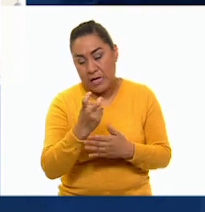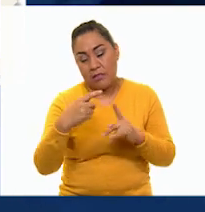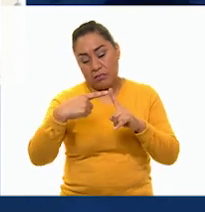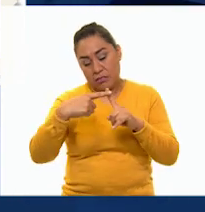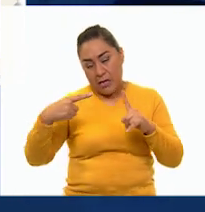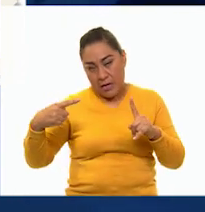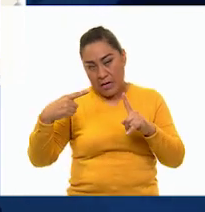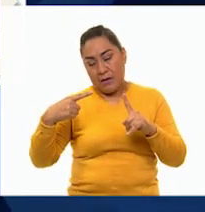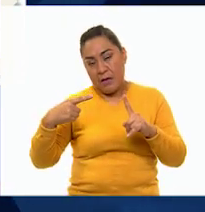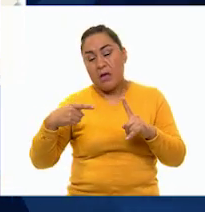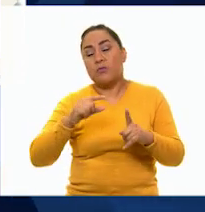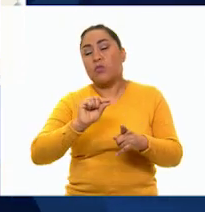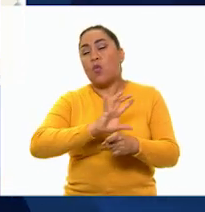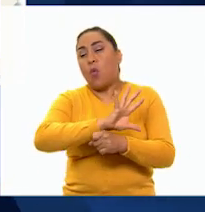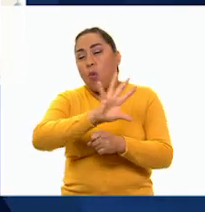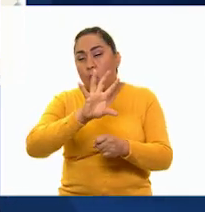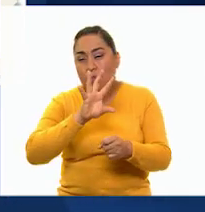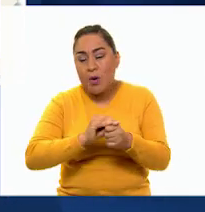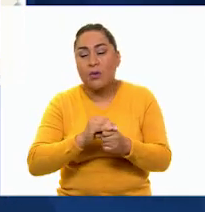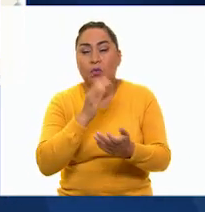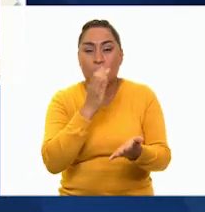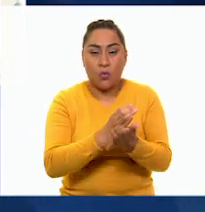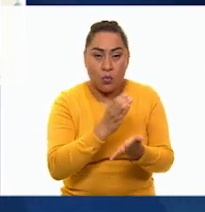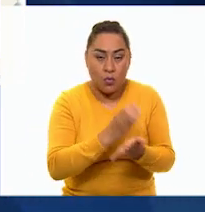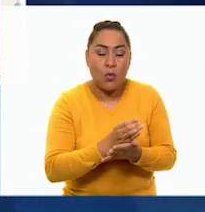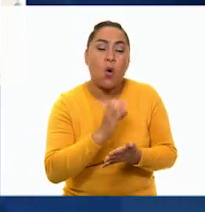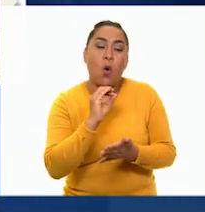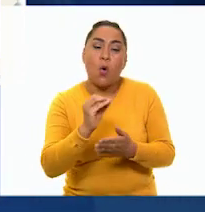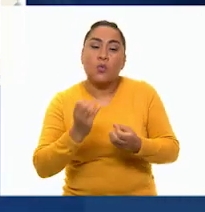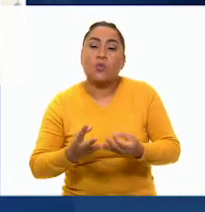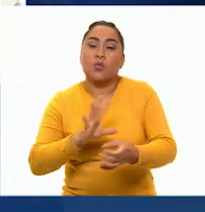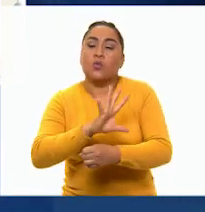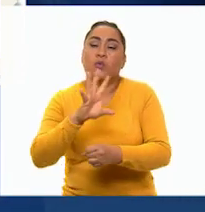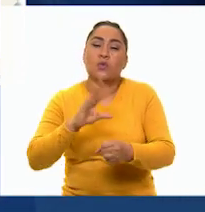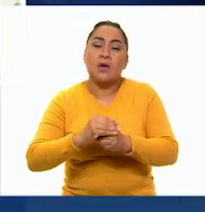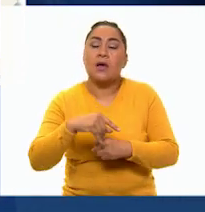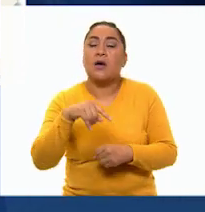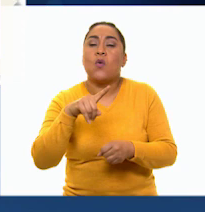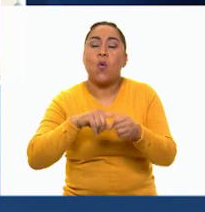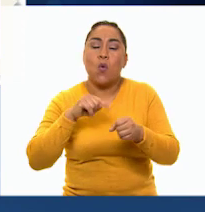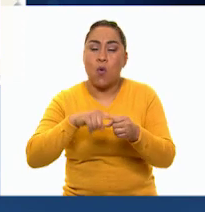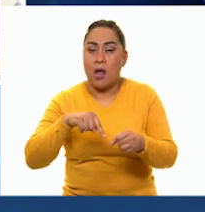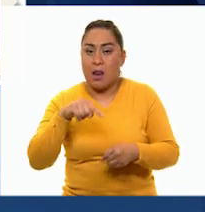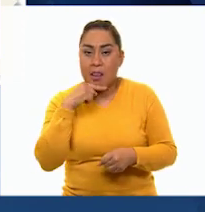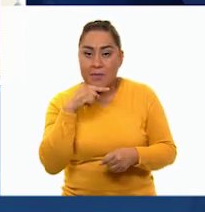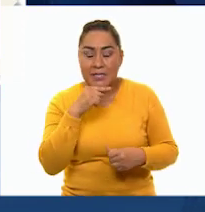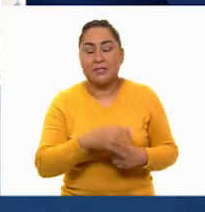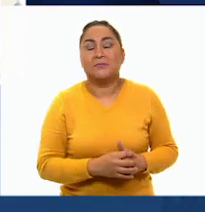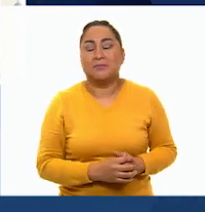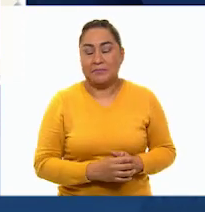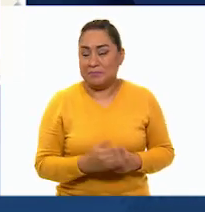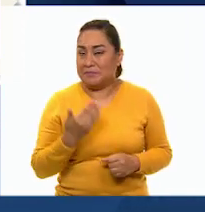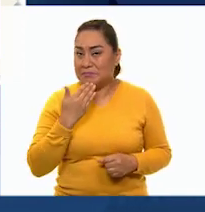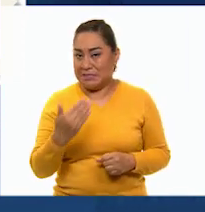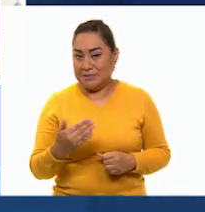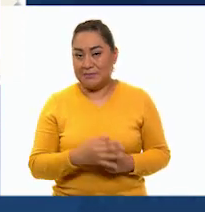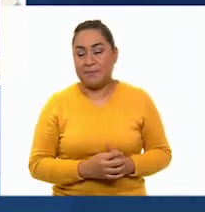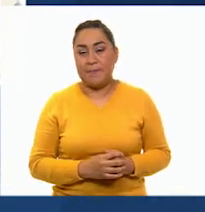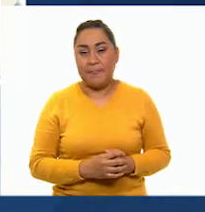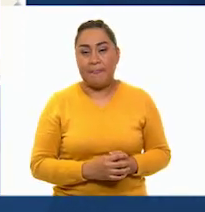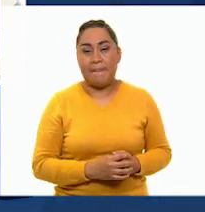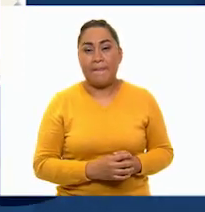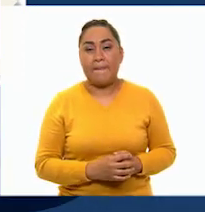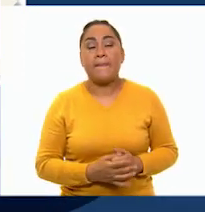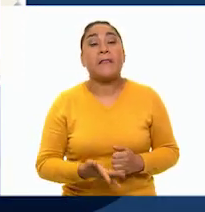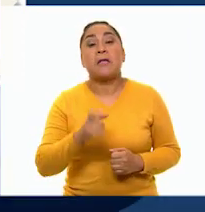de la cantidad total de libretas o de la cantidad de lápices de colores. Muy bien contestado, María.